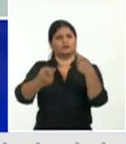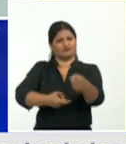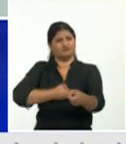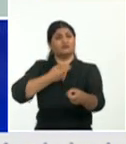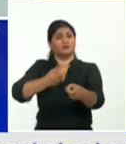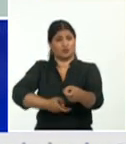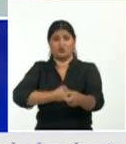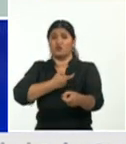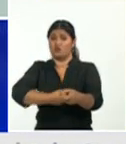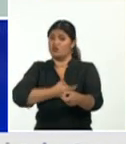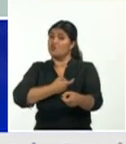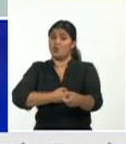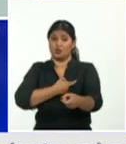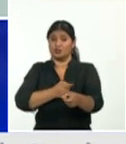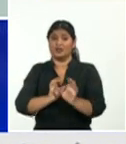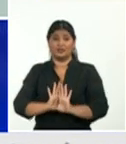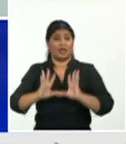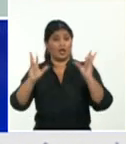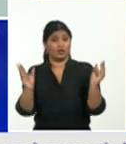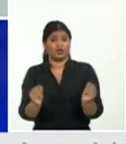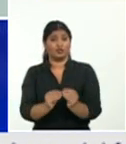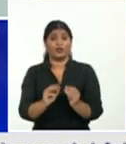total de